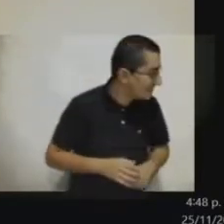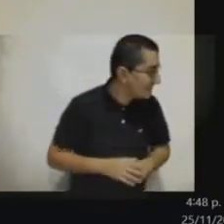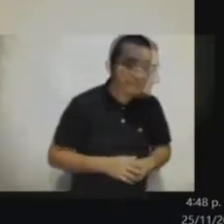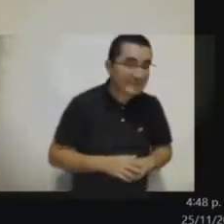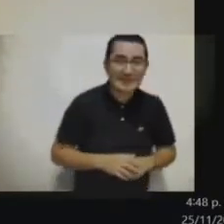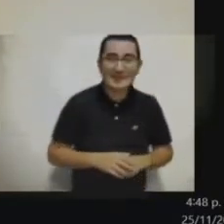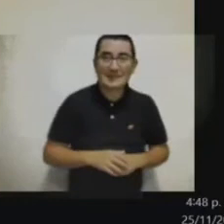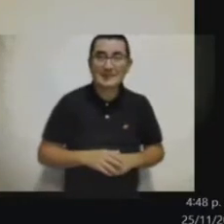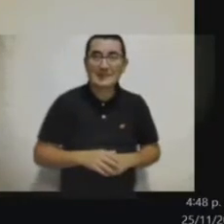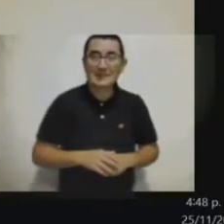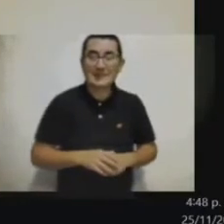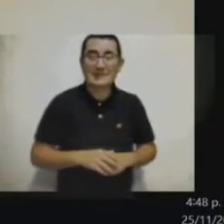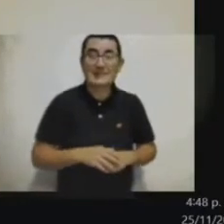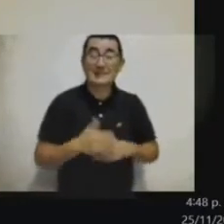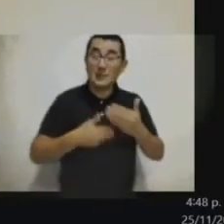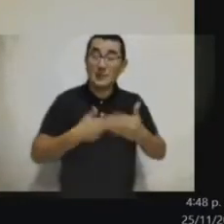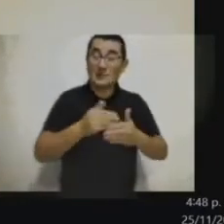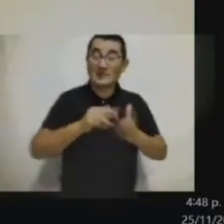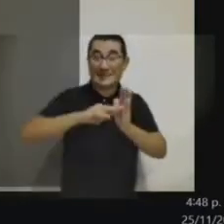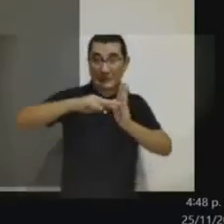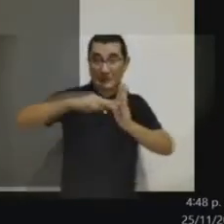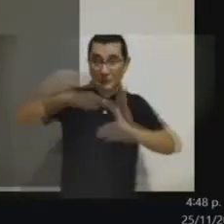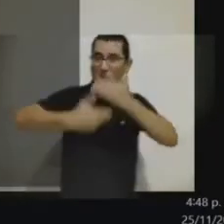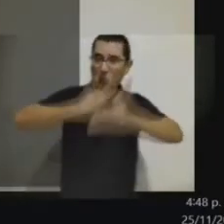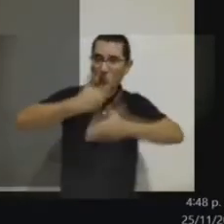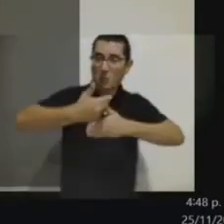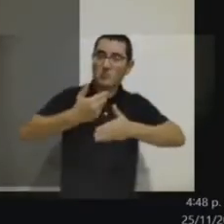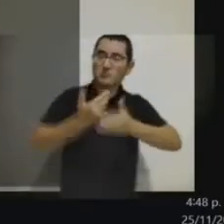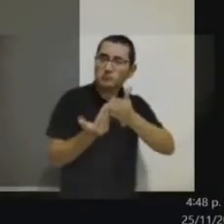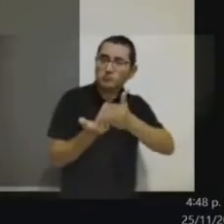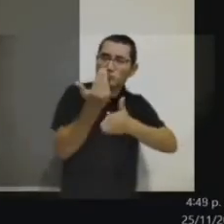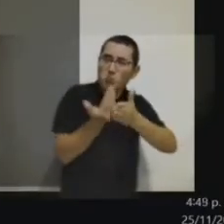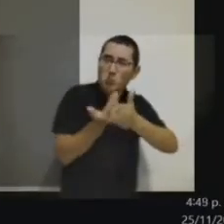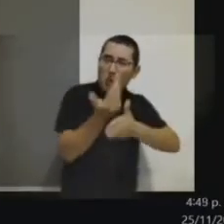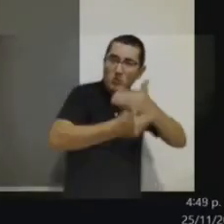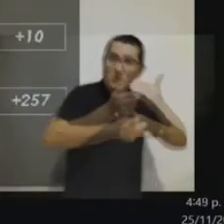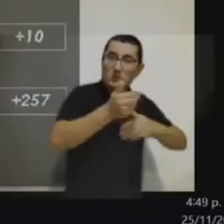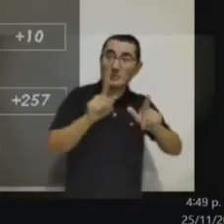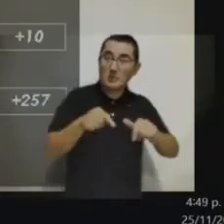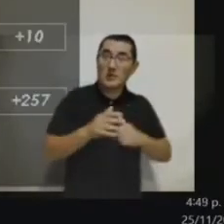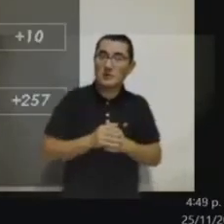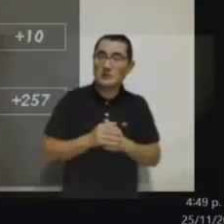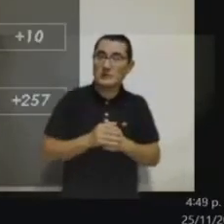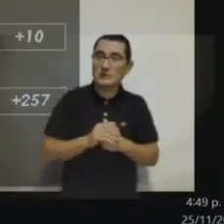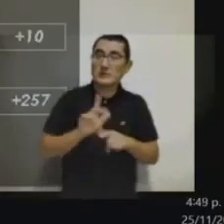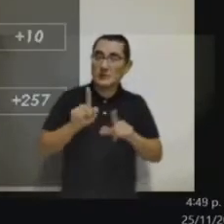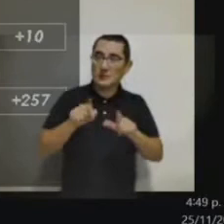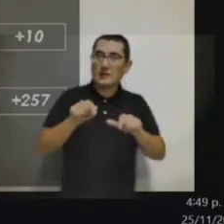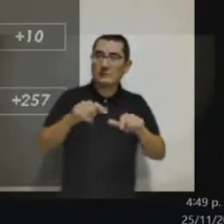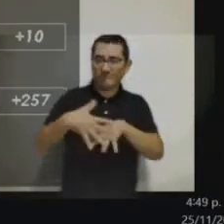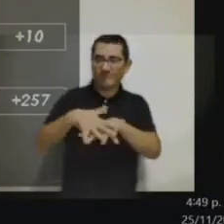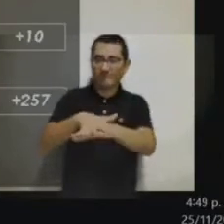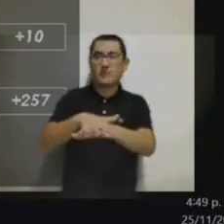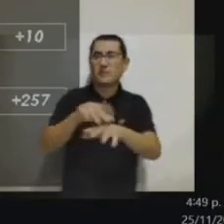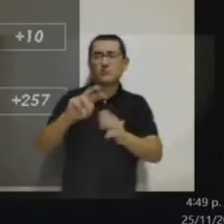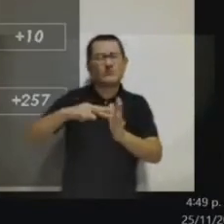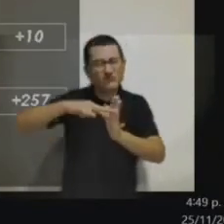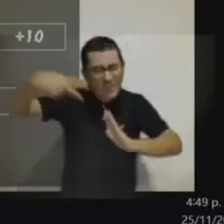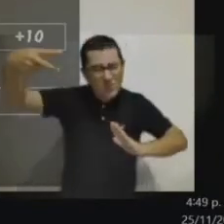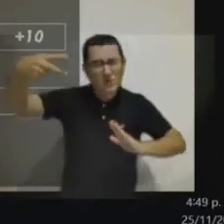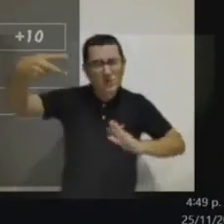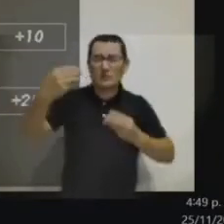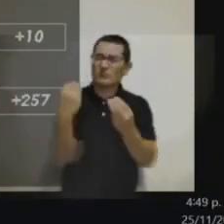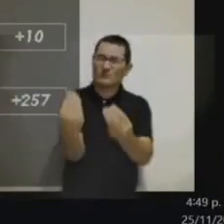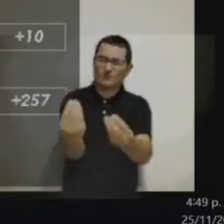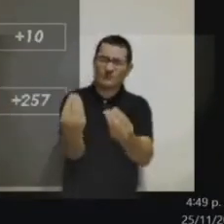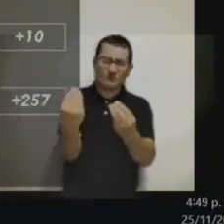sobre las metas de mitigación de gases de efecto invernadero, pero también tenemos unos retos de integración de mucha tecnología